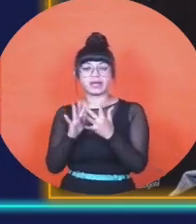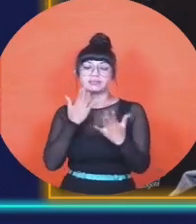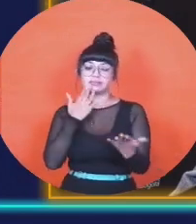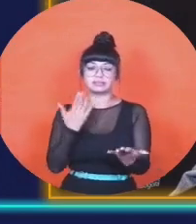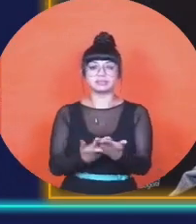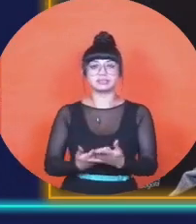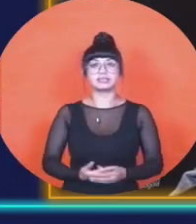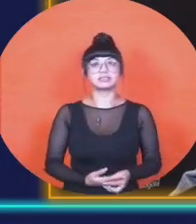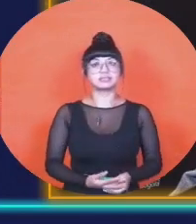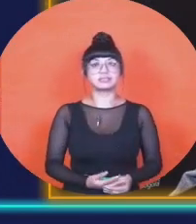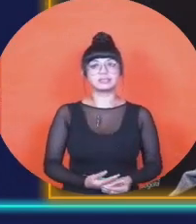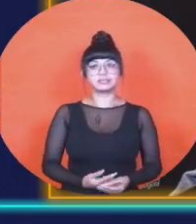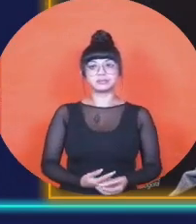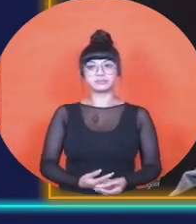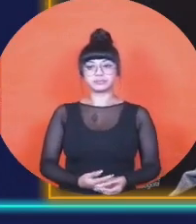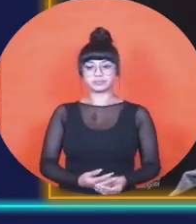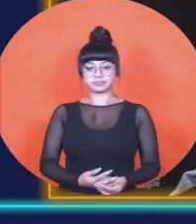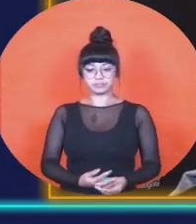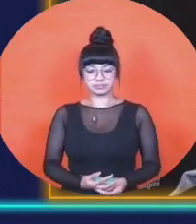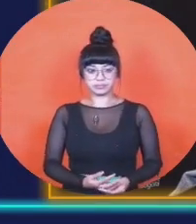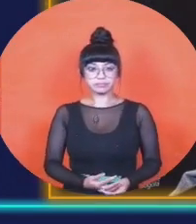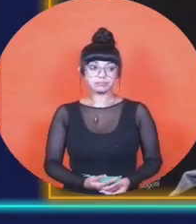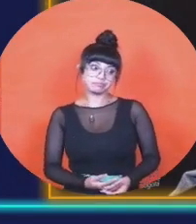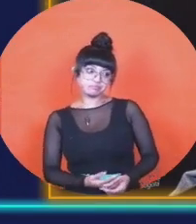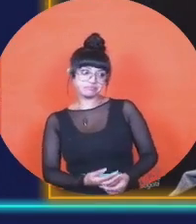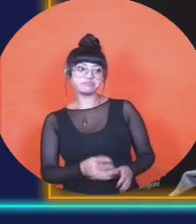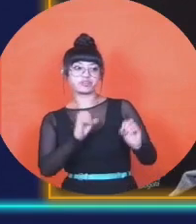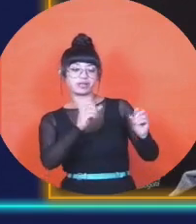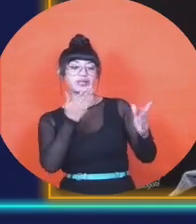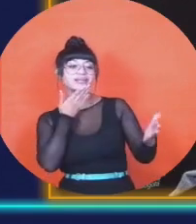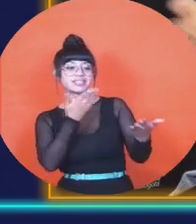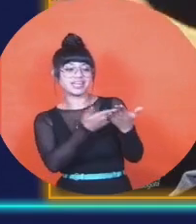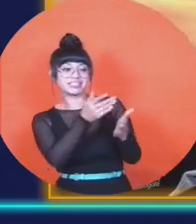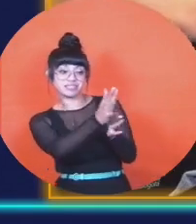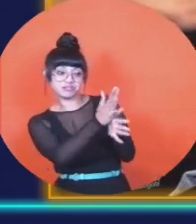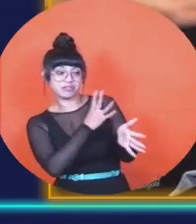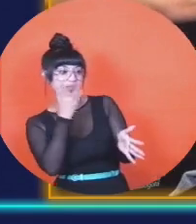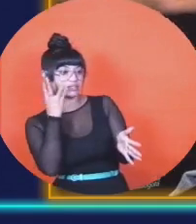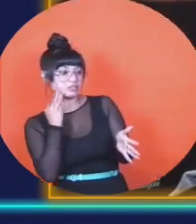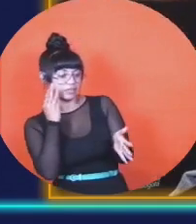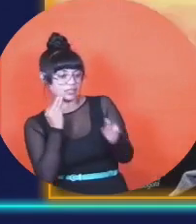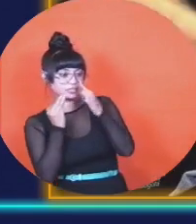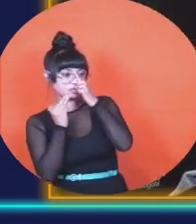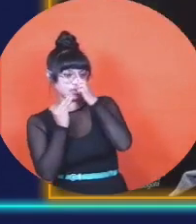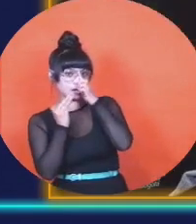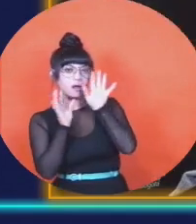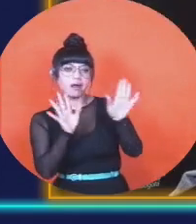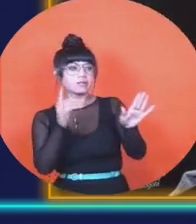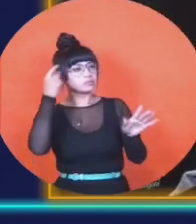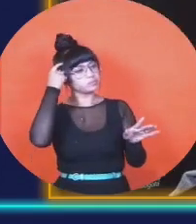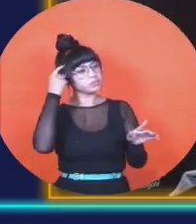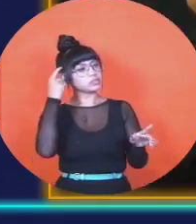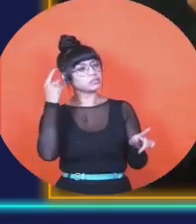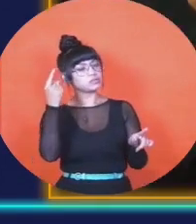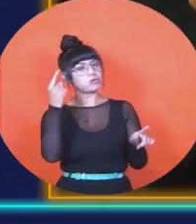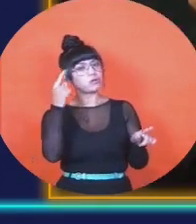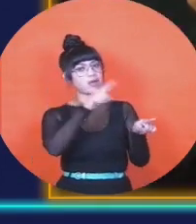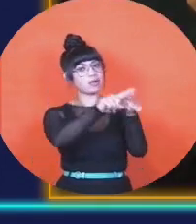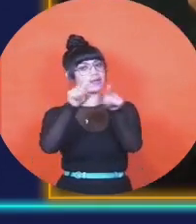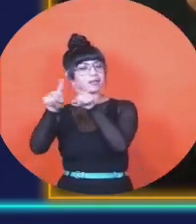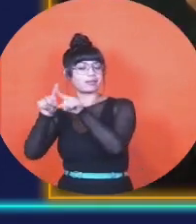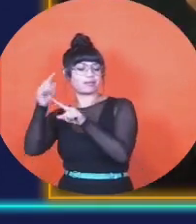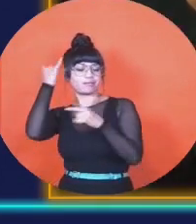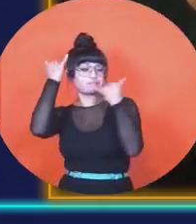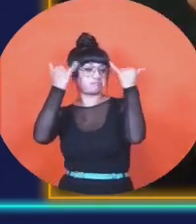gracias. No, muchas gracias por compartir su experiencia. Y pues yo creo que todos tenemos puntos de vista